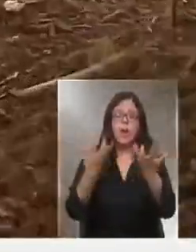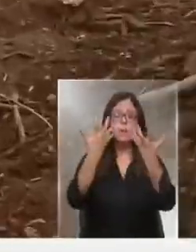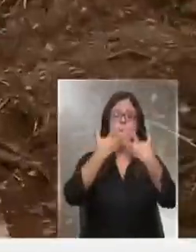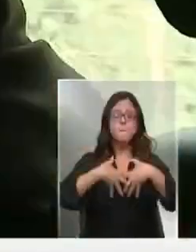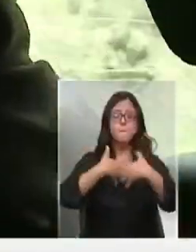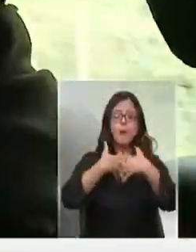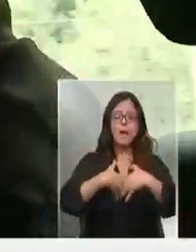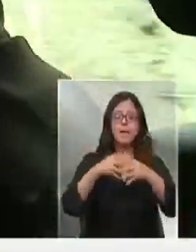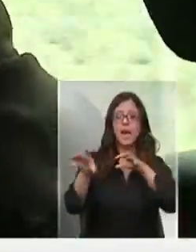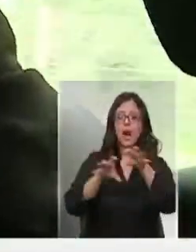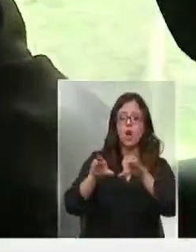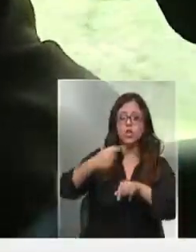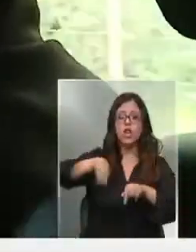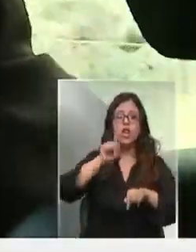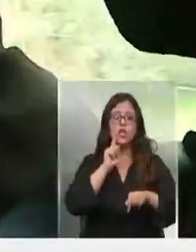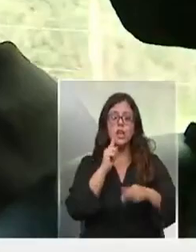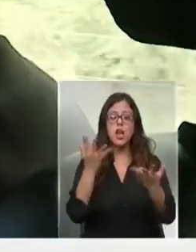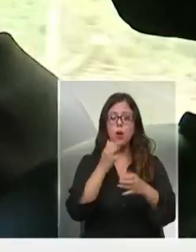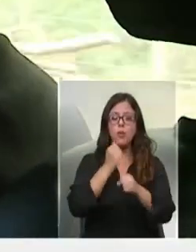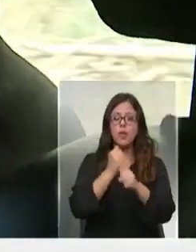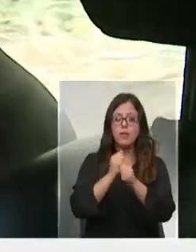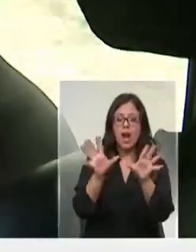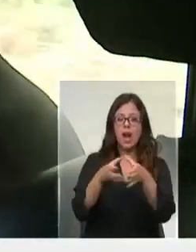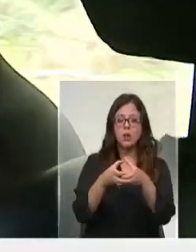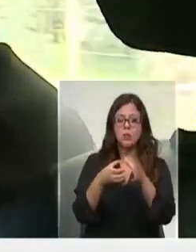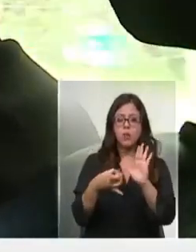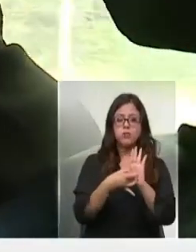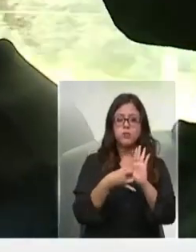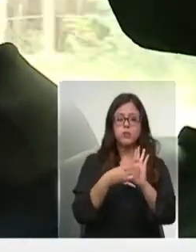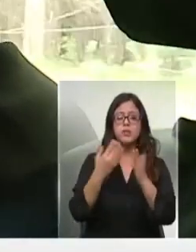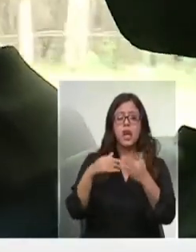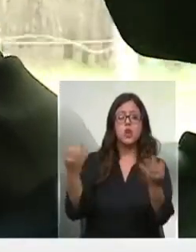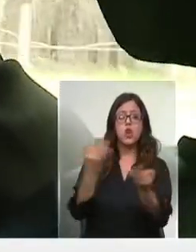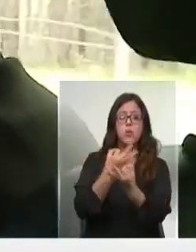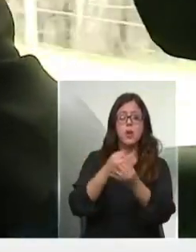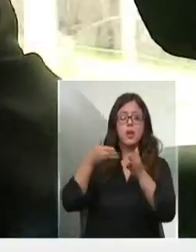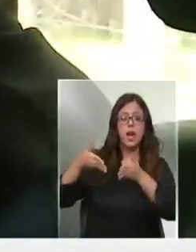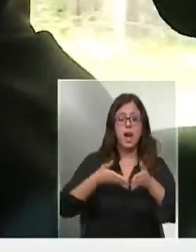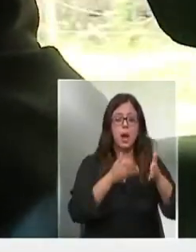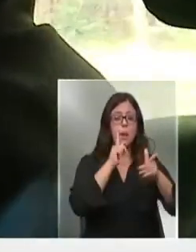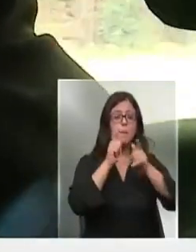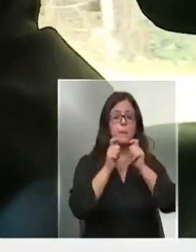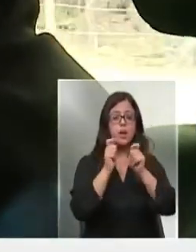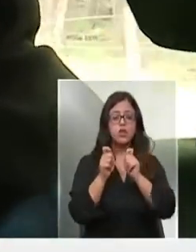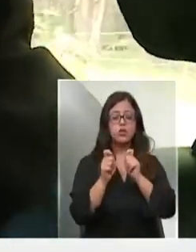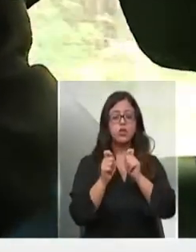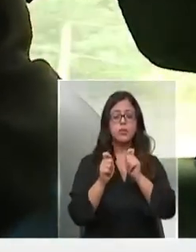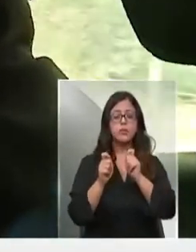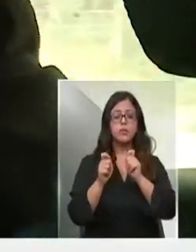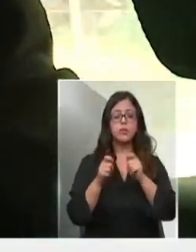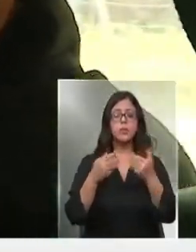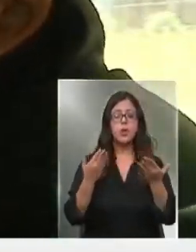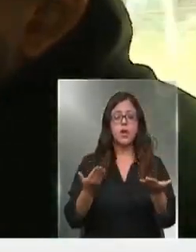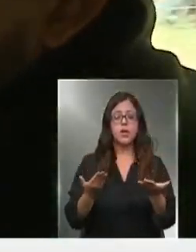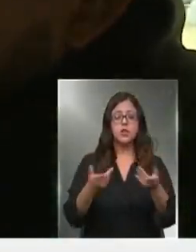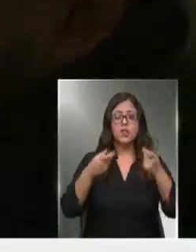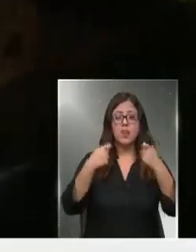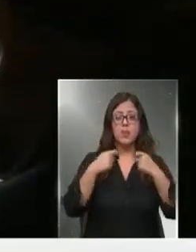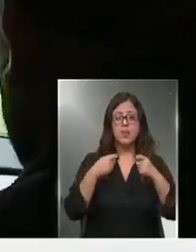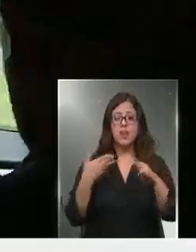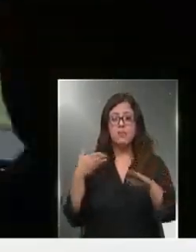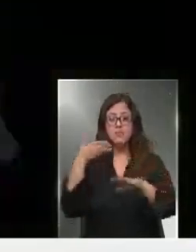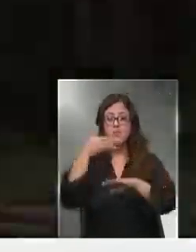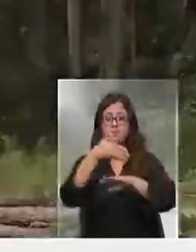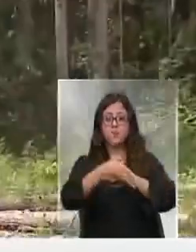poder adquisitivo que tienen, cómo trabajan este grupo. Nos han dicho que la ruta es un poco peligrosa, así que vamos a intentar llegar a